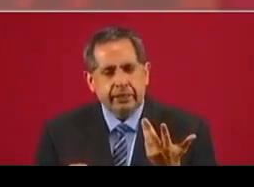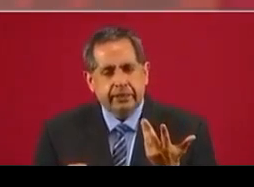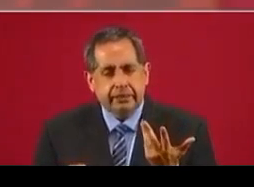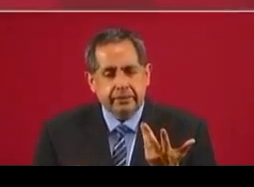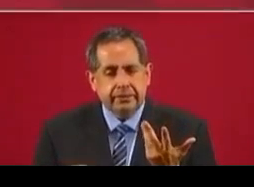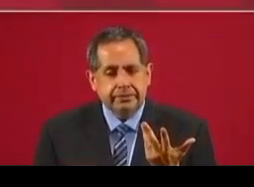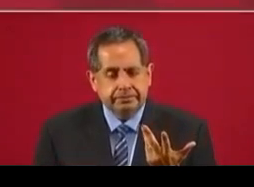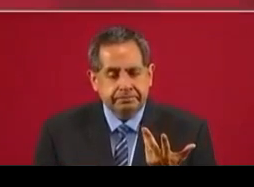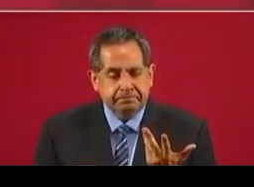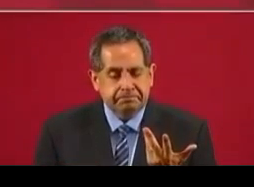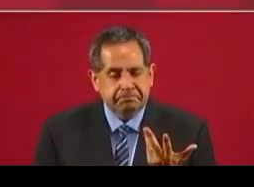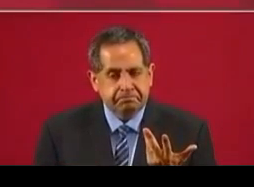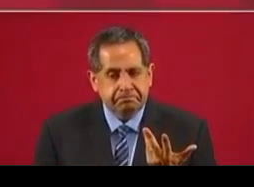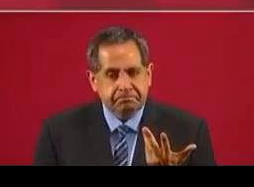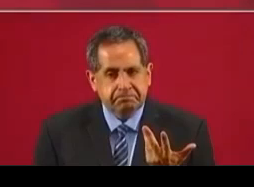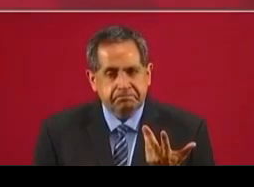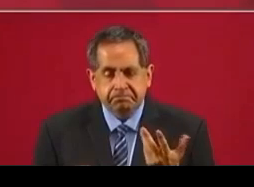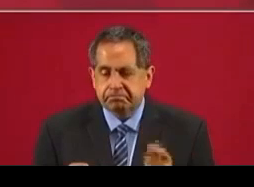los